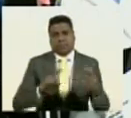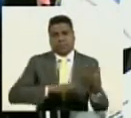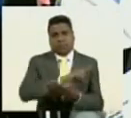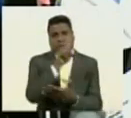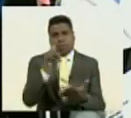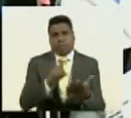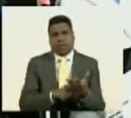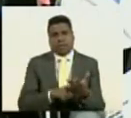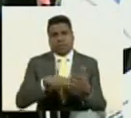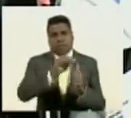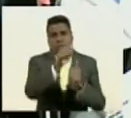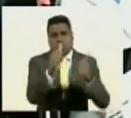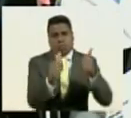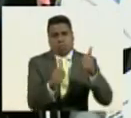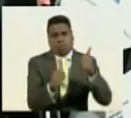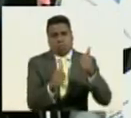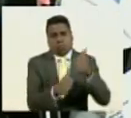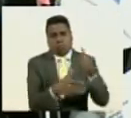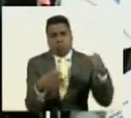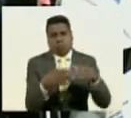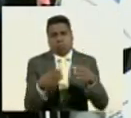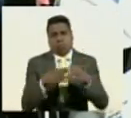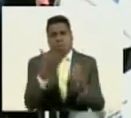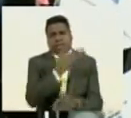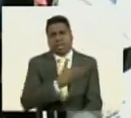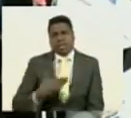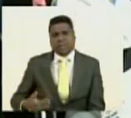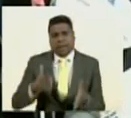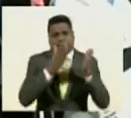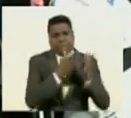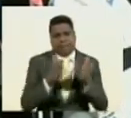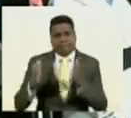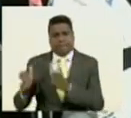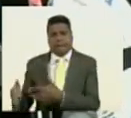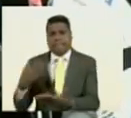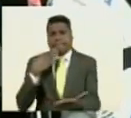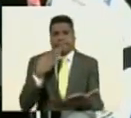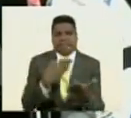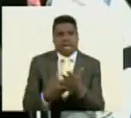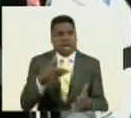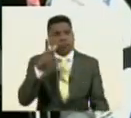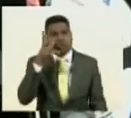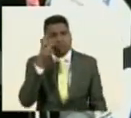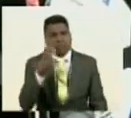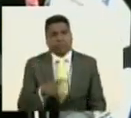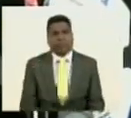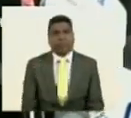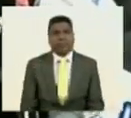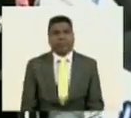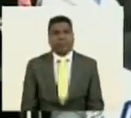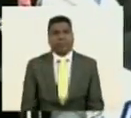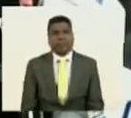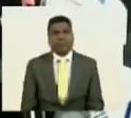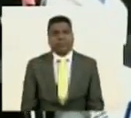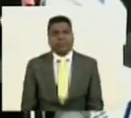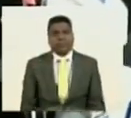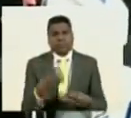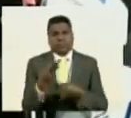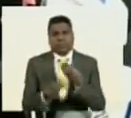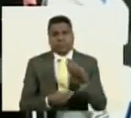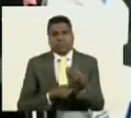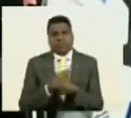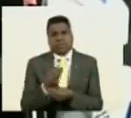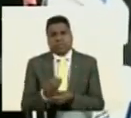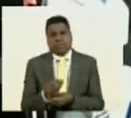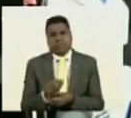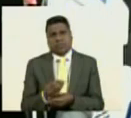Comisión Presidencial Organizadora de la Asamblea pedía, que fueran escuchados, y eso se cumplió